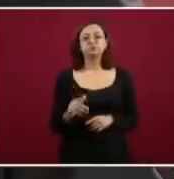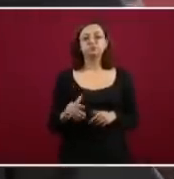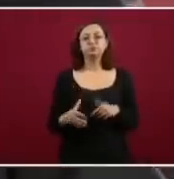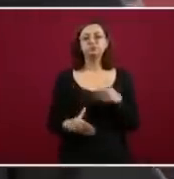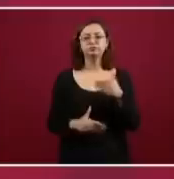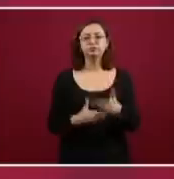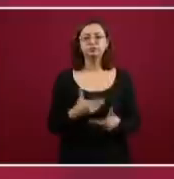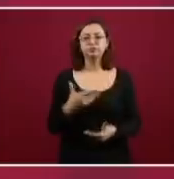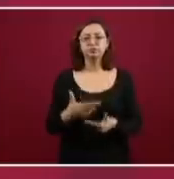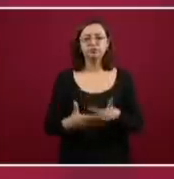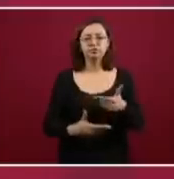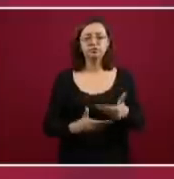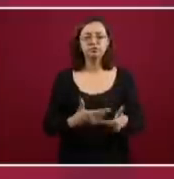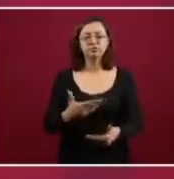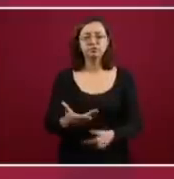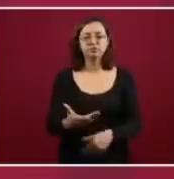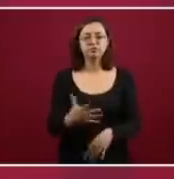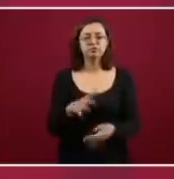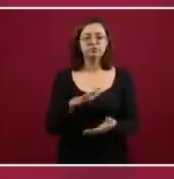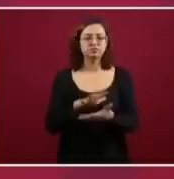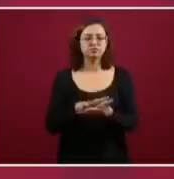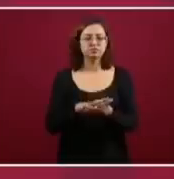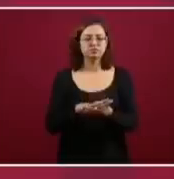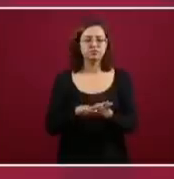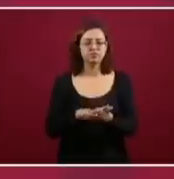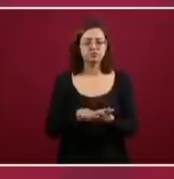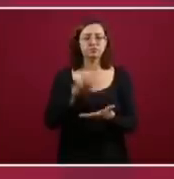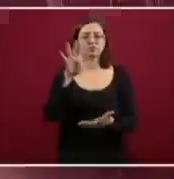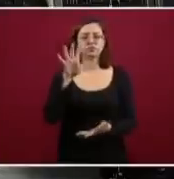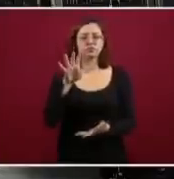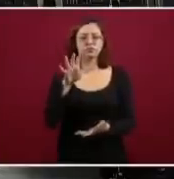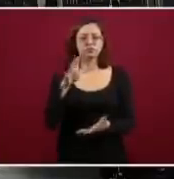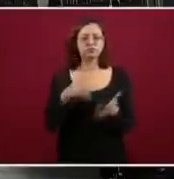sea el mayor número posible